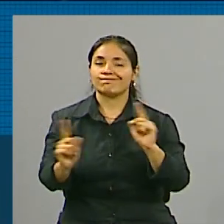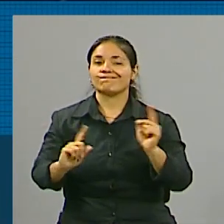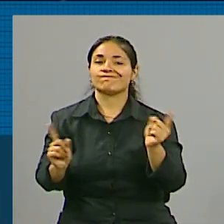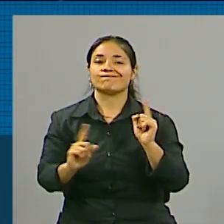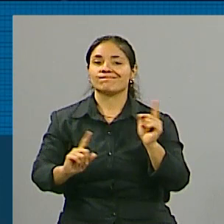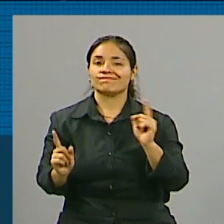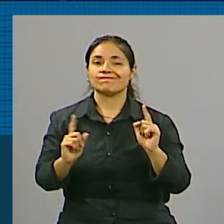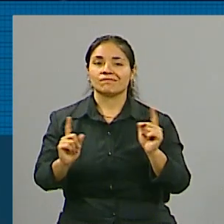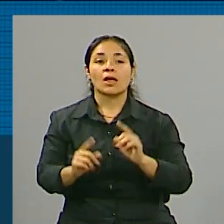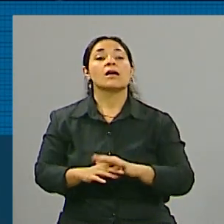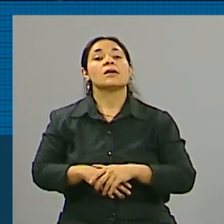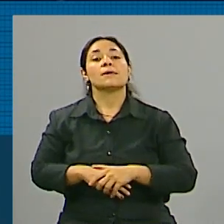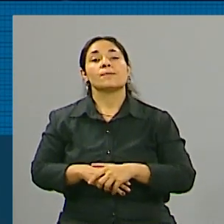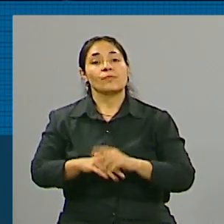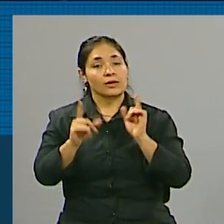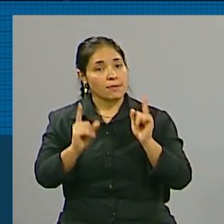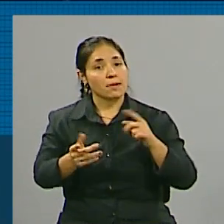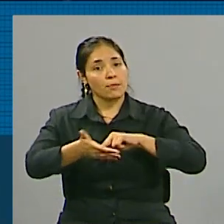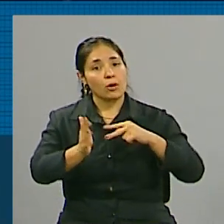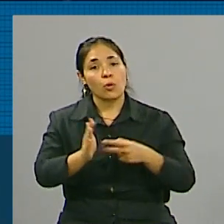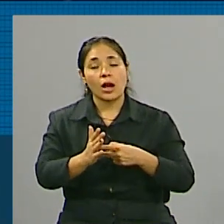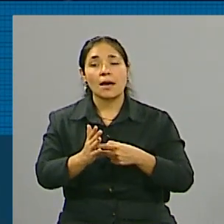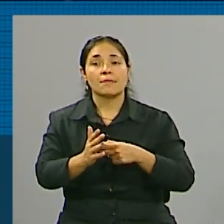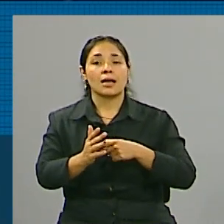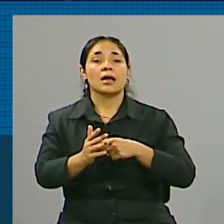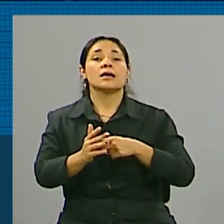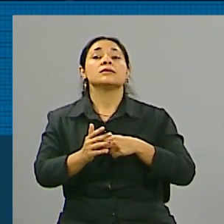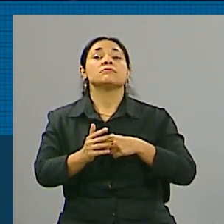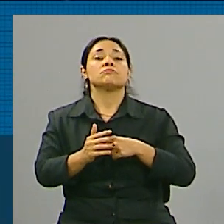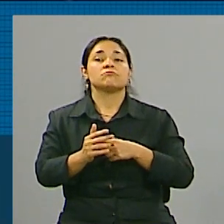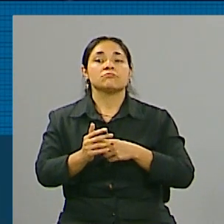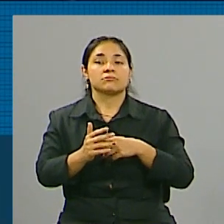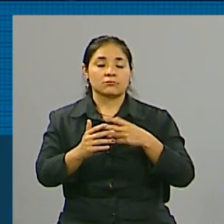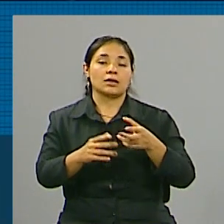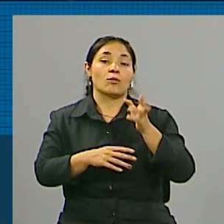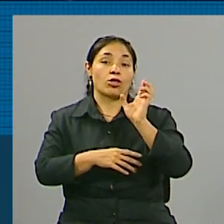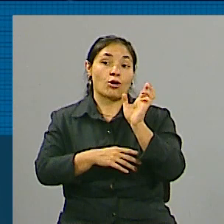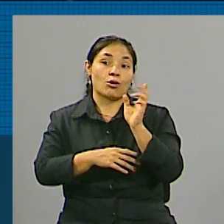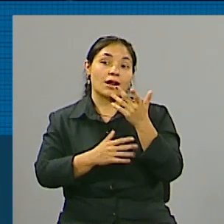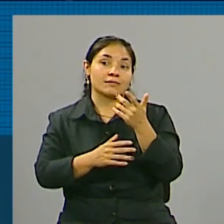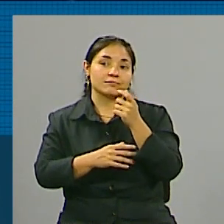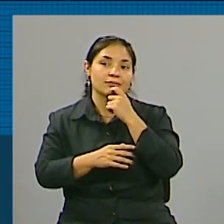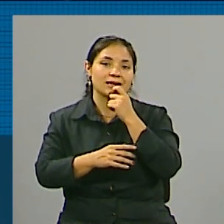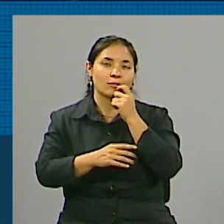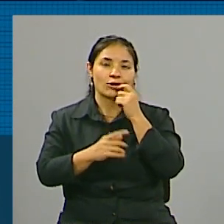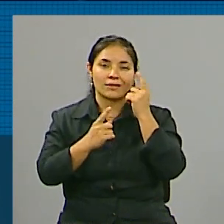otro de los problemas que tiene esta dolarización, o si querés lo podemos ver del otro lado, una falsa solución